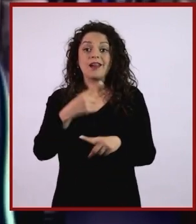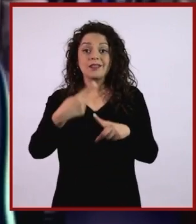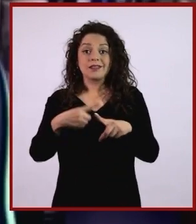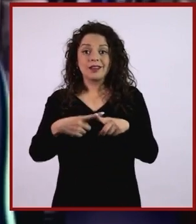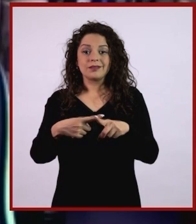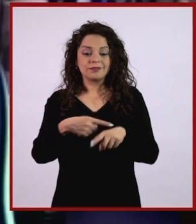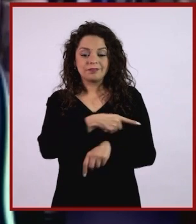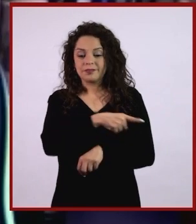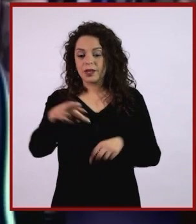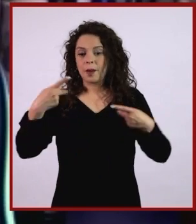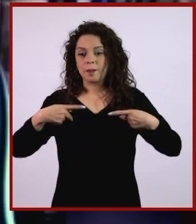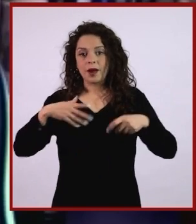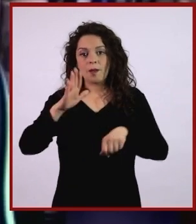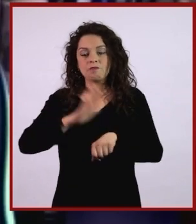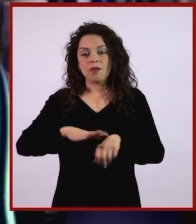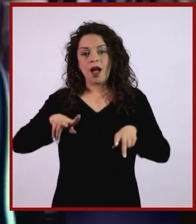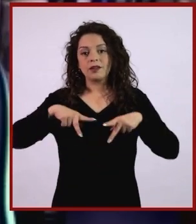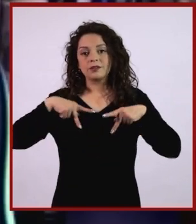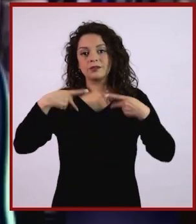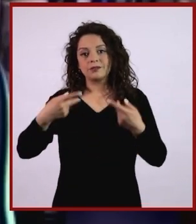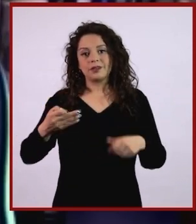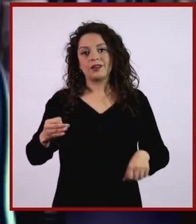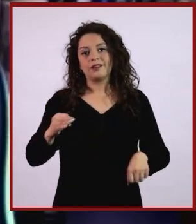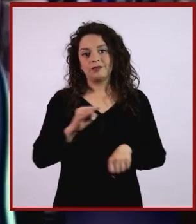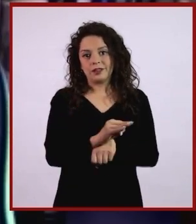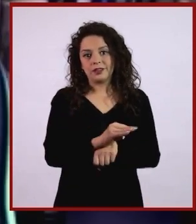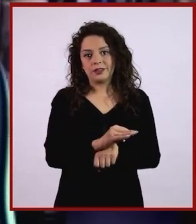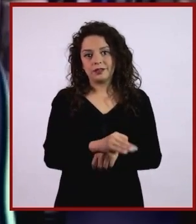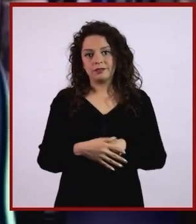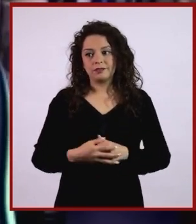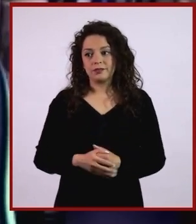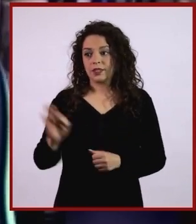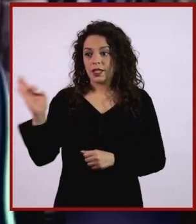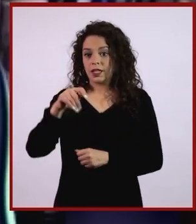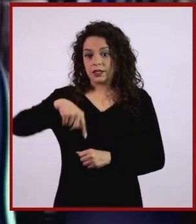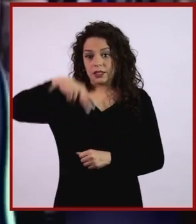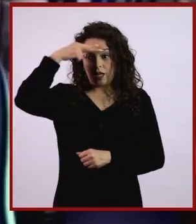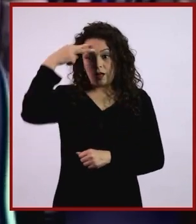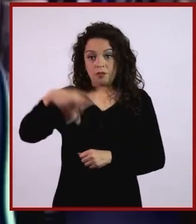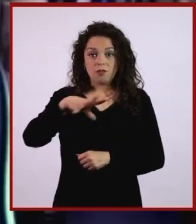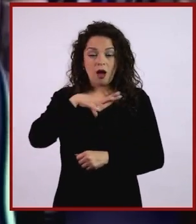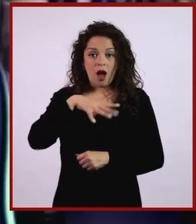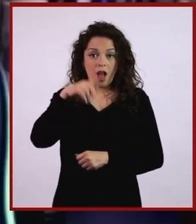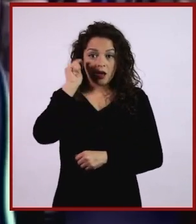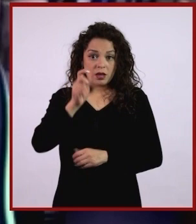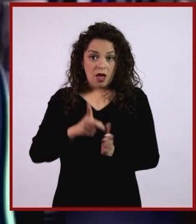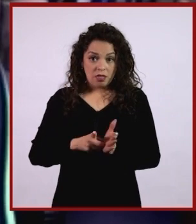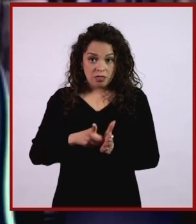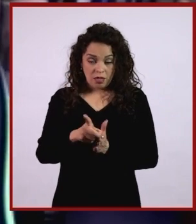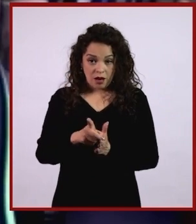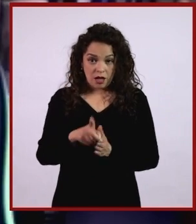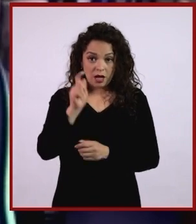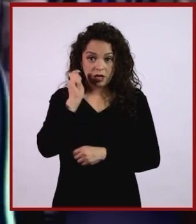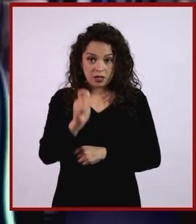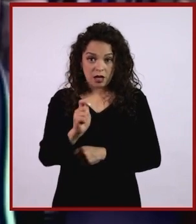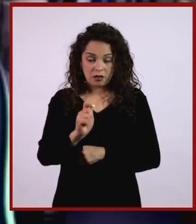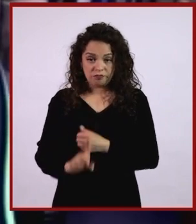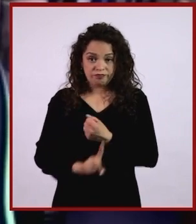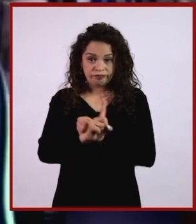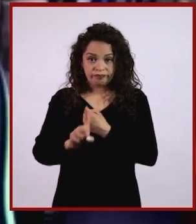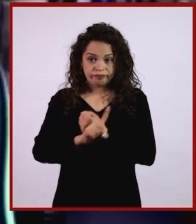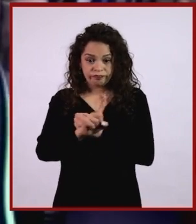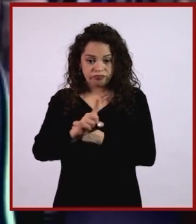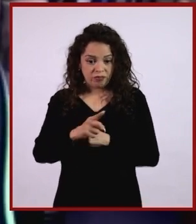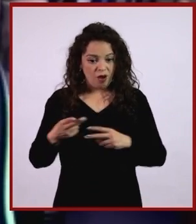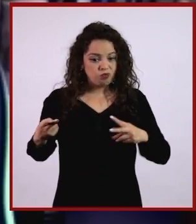justamente a las personas más débiles. Porque justamente, si existiera en México un Estado de Derecho en que los crímenes de